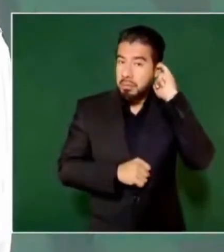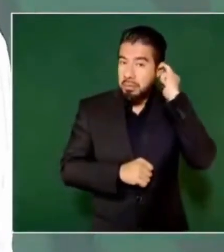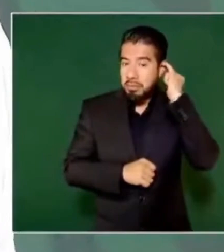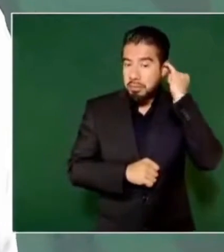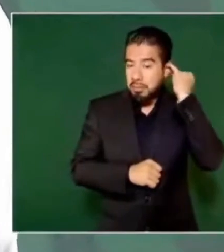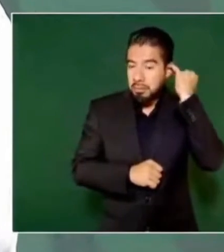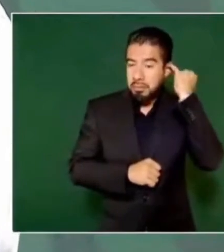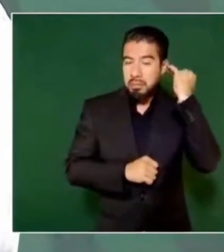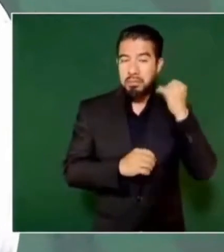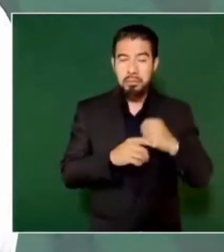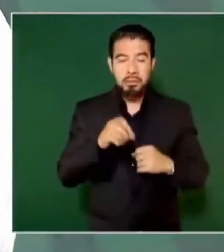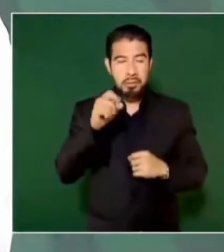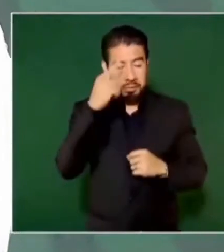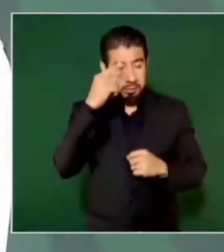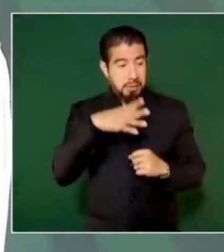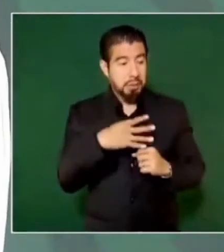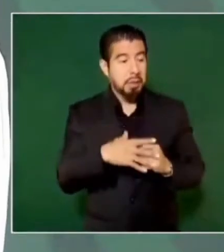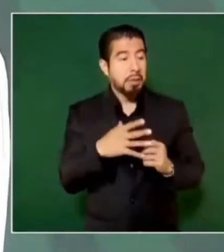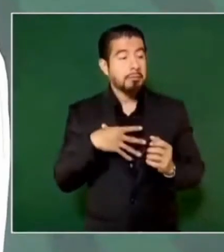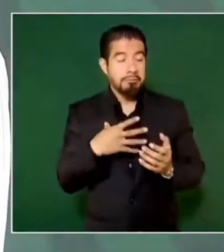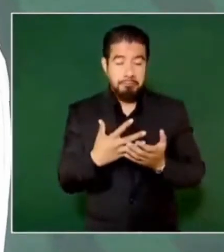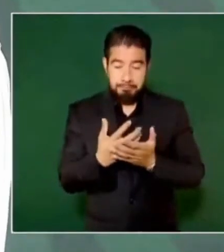y va a ser bueno tu salario.